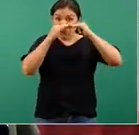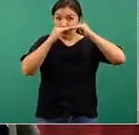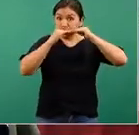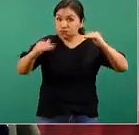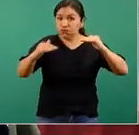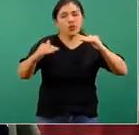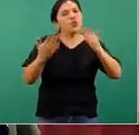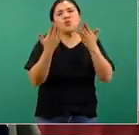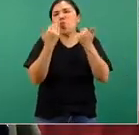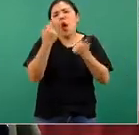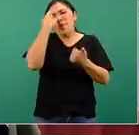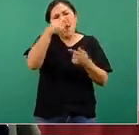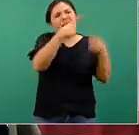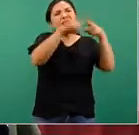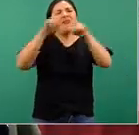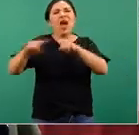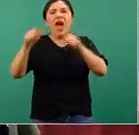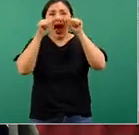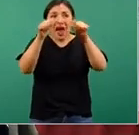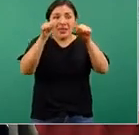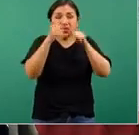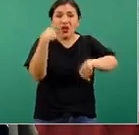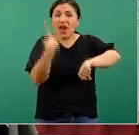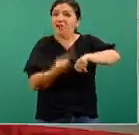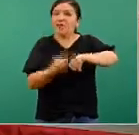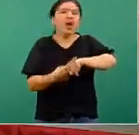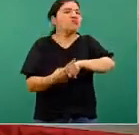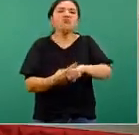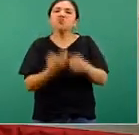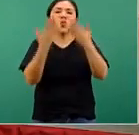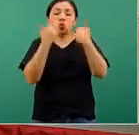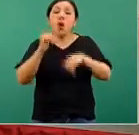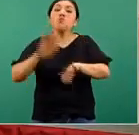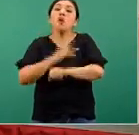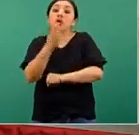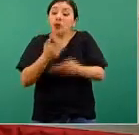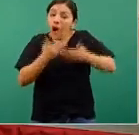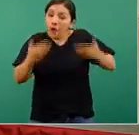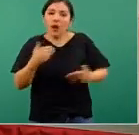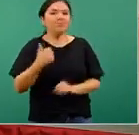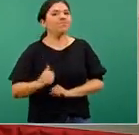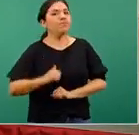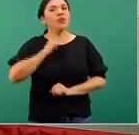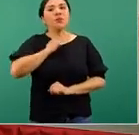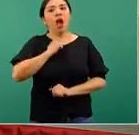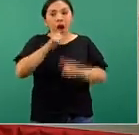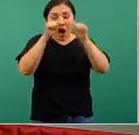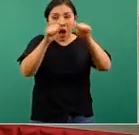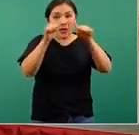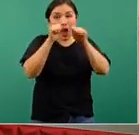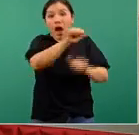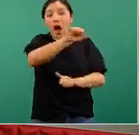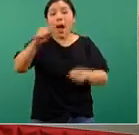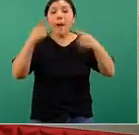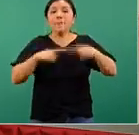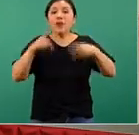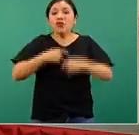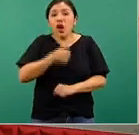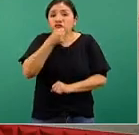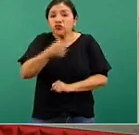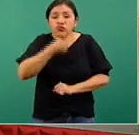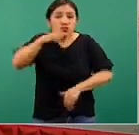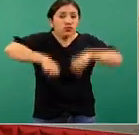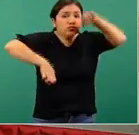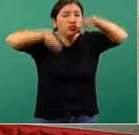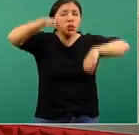para muchas otras enfermedades. Por eso decidimos vacunar de manera prioritaria a las personas adultas mayores que